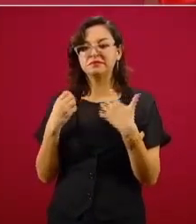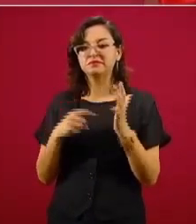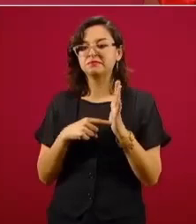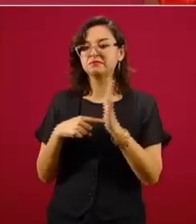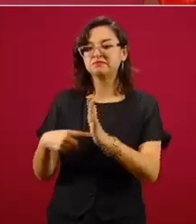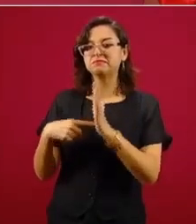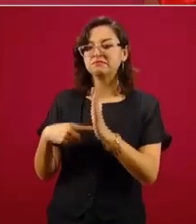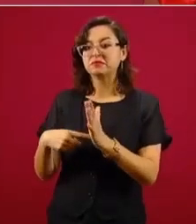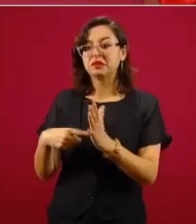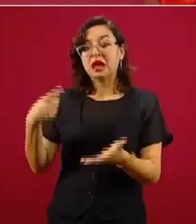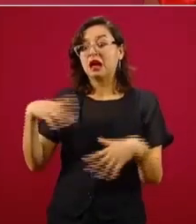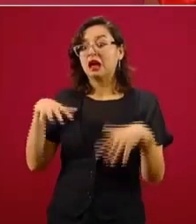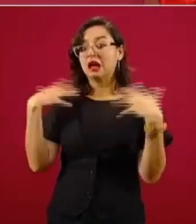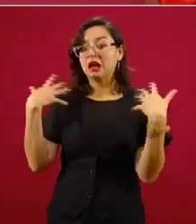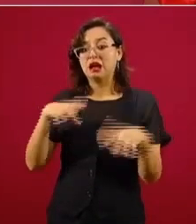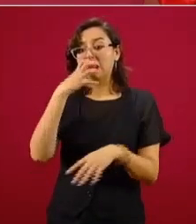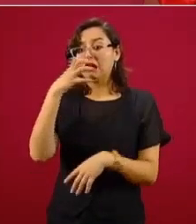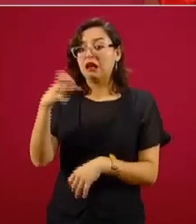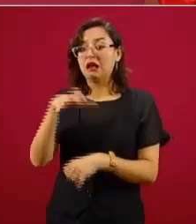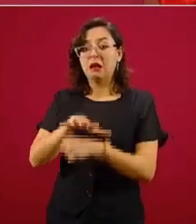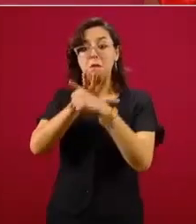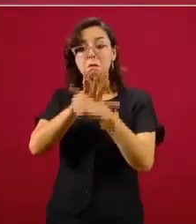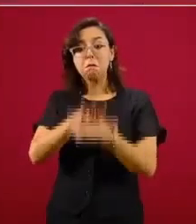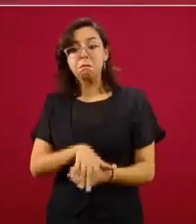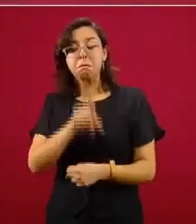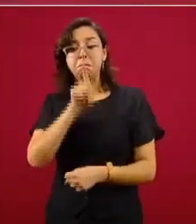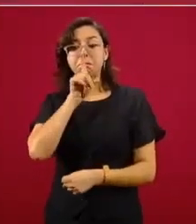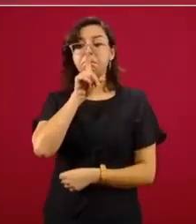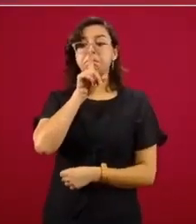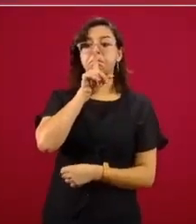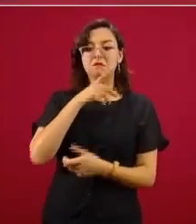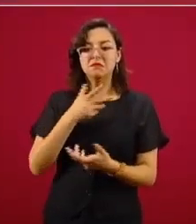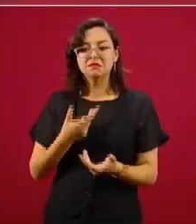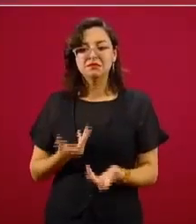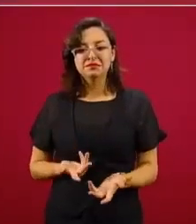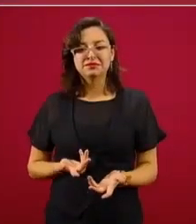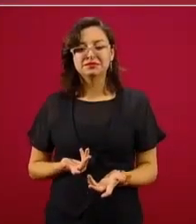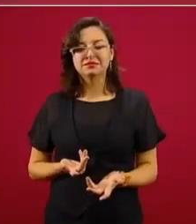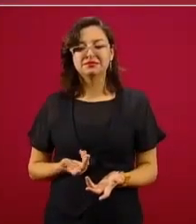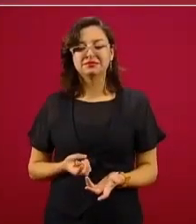para pegar el grito en el cielo. Si las,